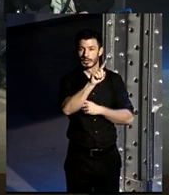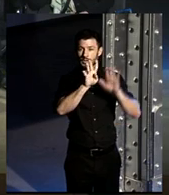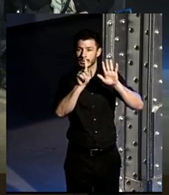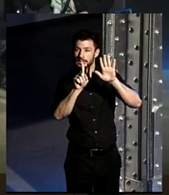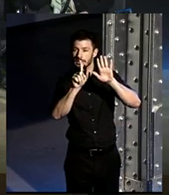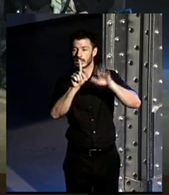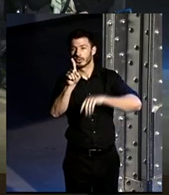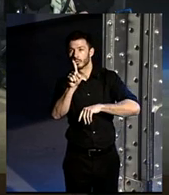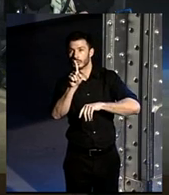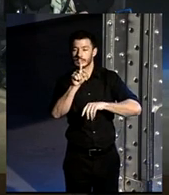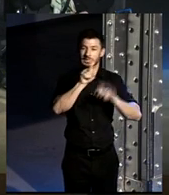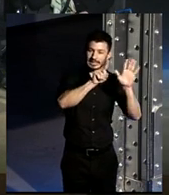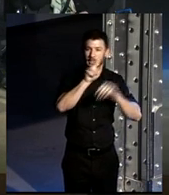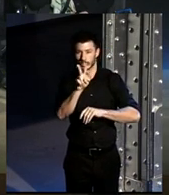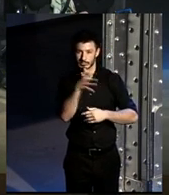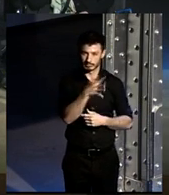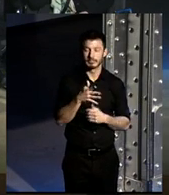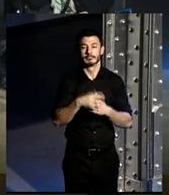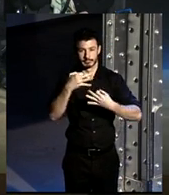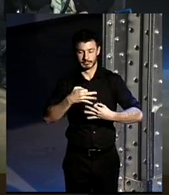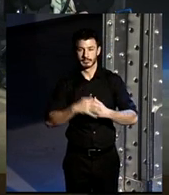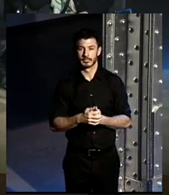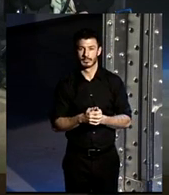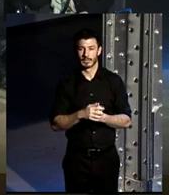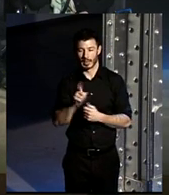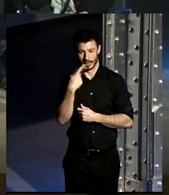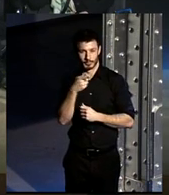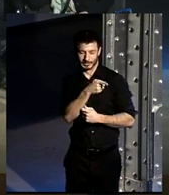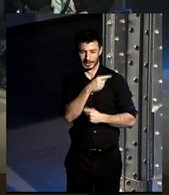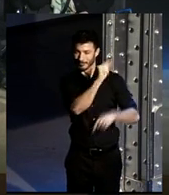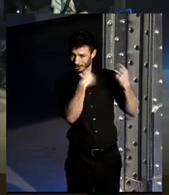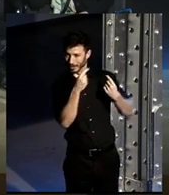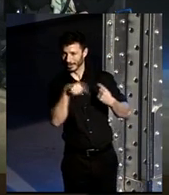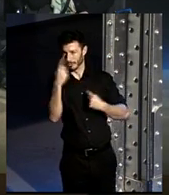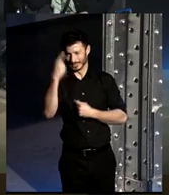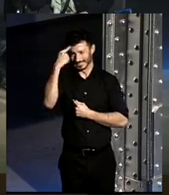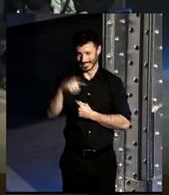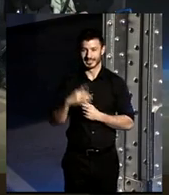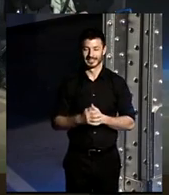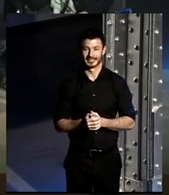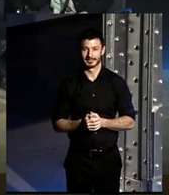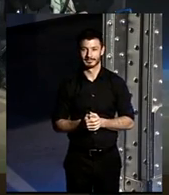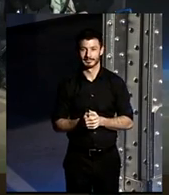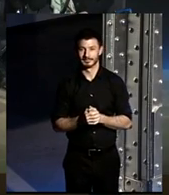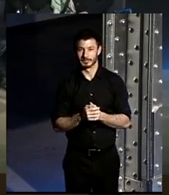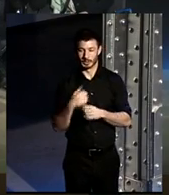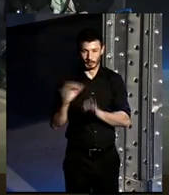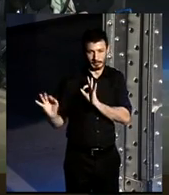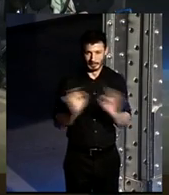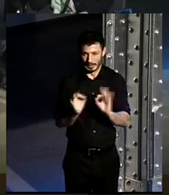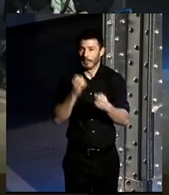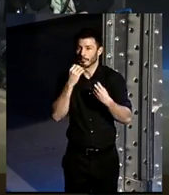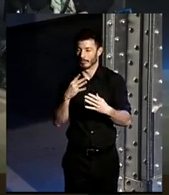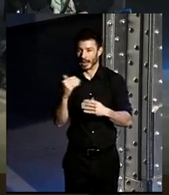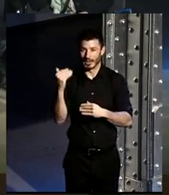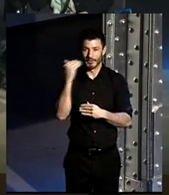Efectivamente. Piero, luego sabréis por qué me estará corrigiendo los datos muy puntillosamente. Me he preparado bien para que las fechas no me